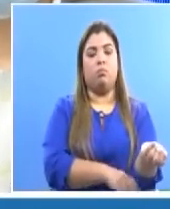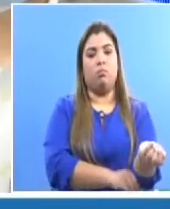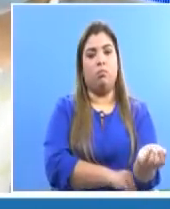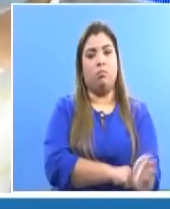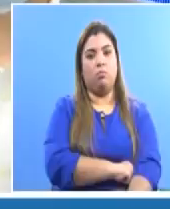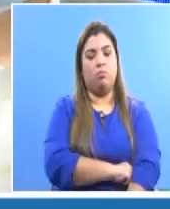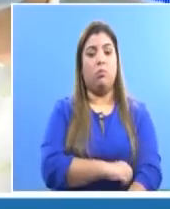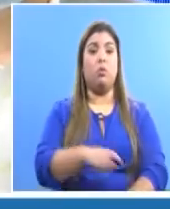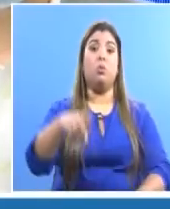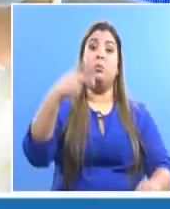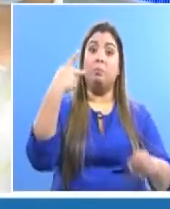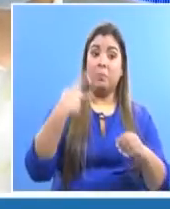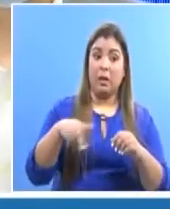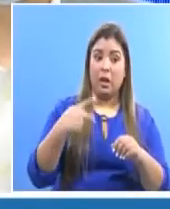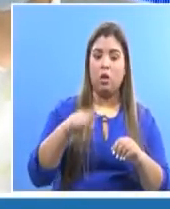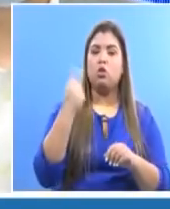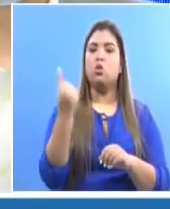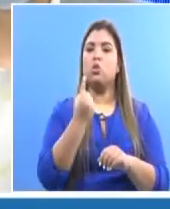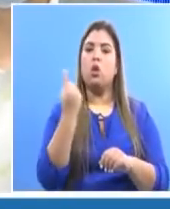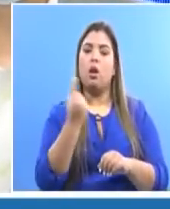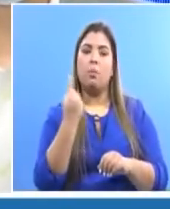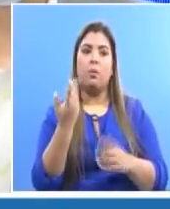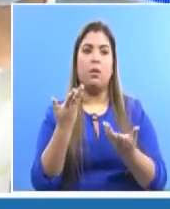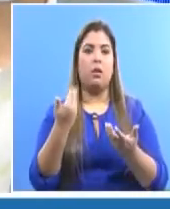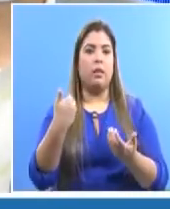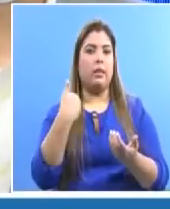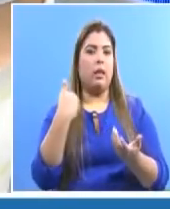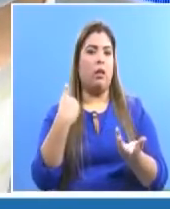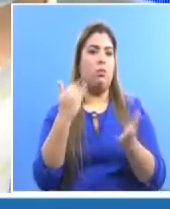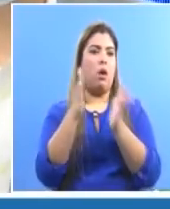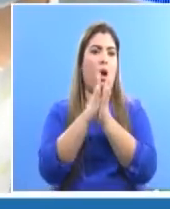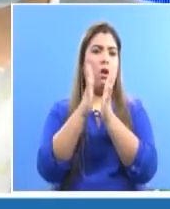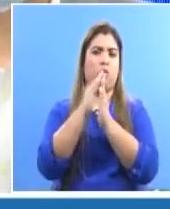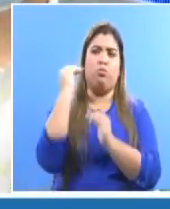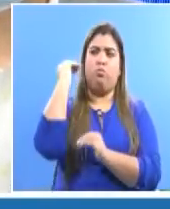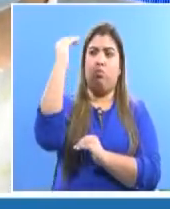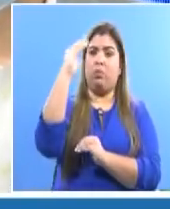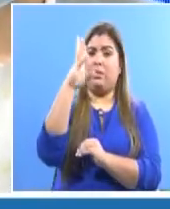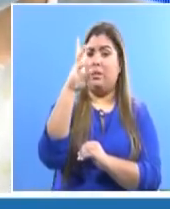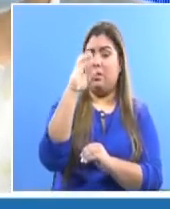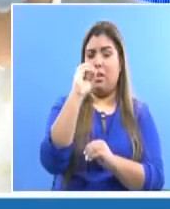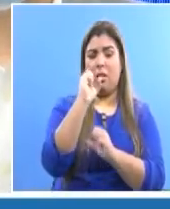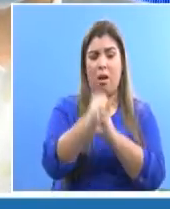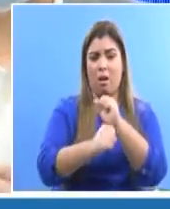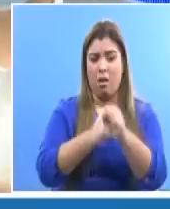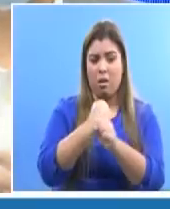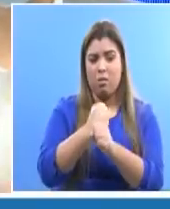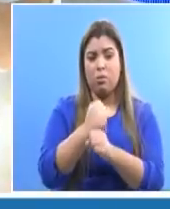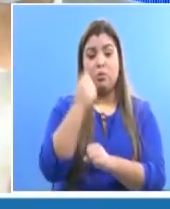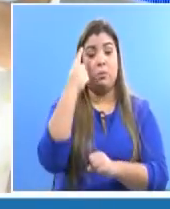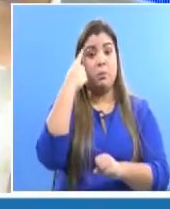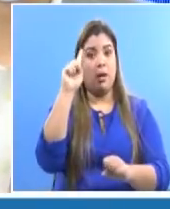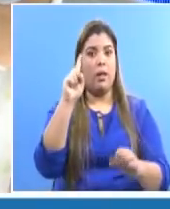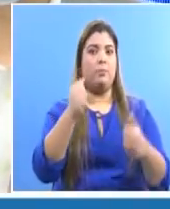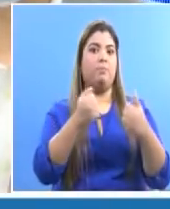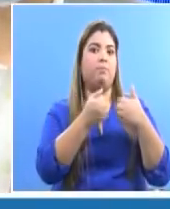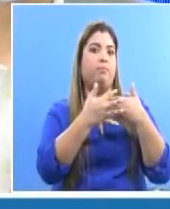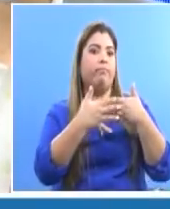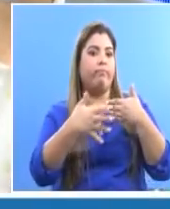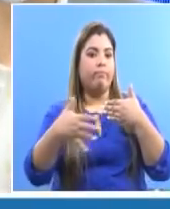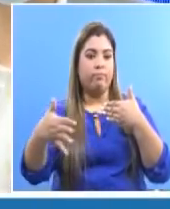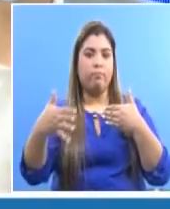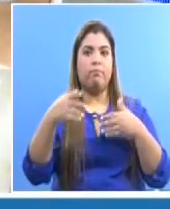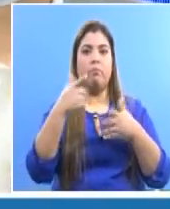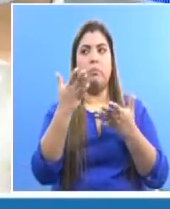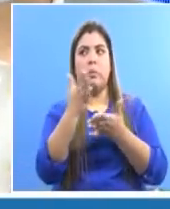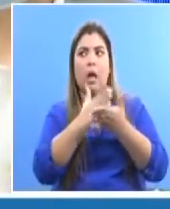riesgo solamente el tener una edad de mayores de 60 años para favorecer que uno pueda tener